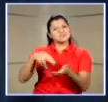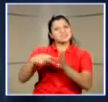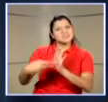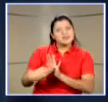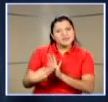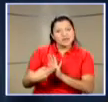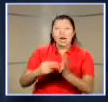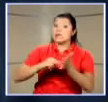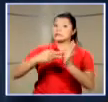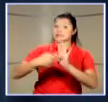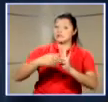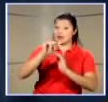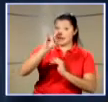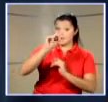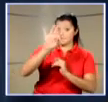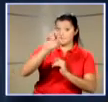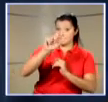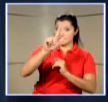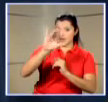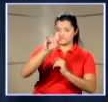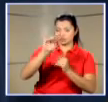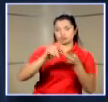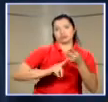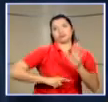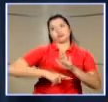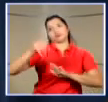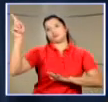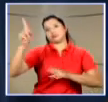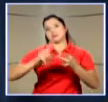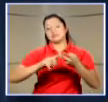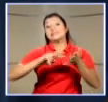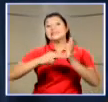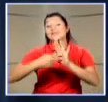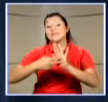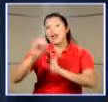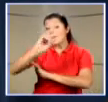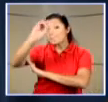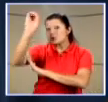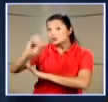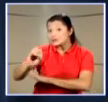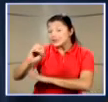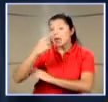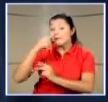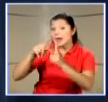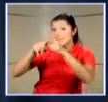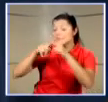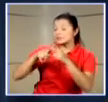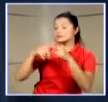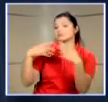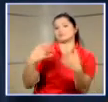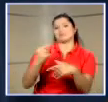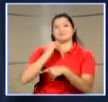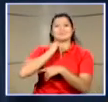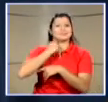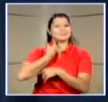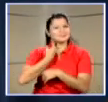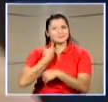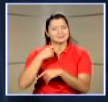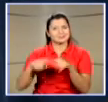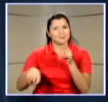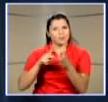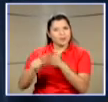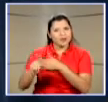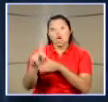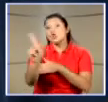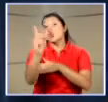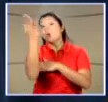inflación altísima, eso significa unas tasas de interés impagables, no solamente por lo que el gobierno vaya a